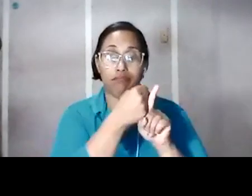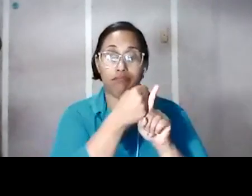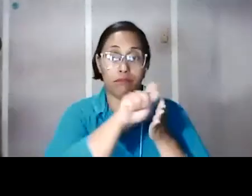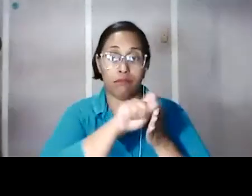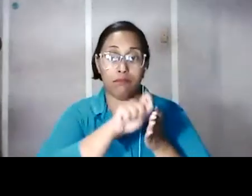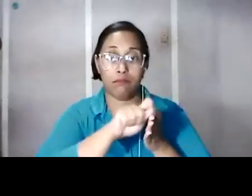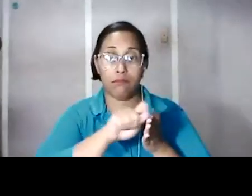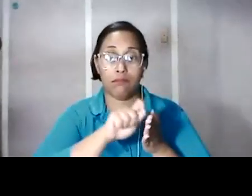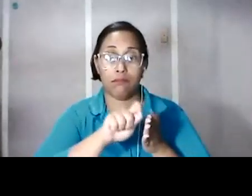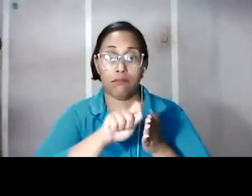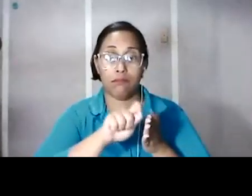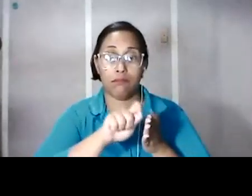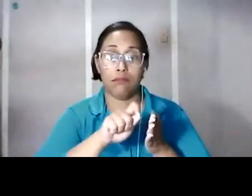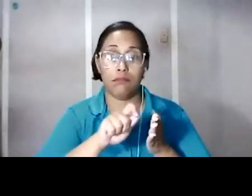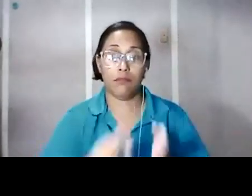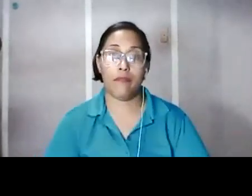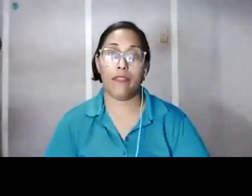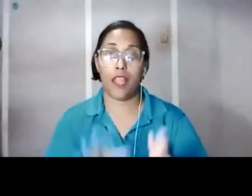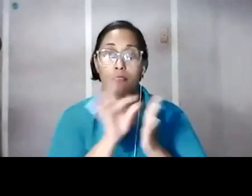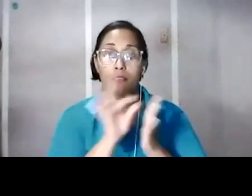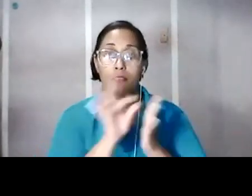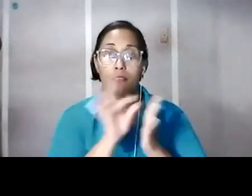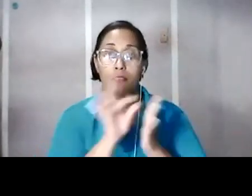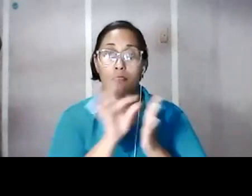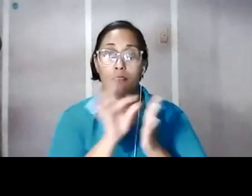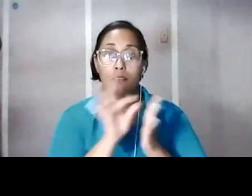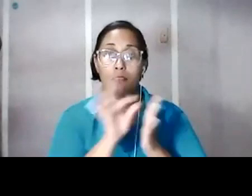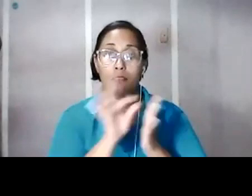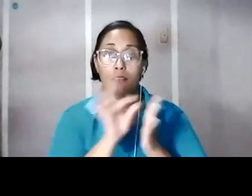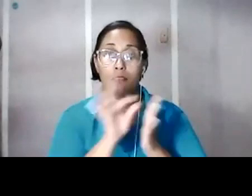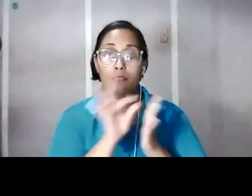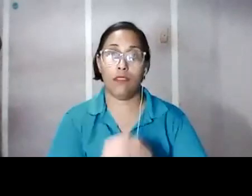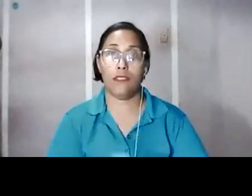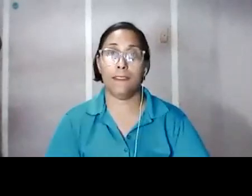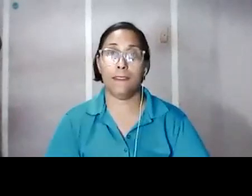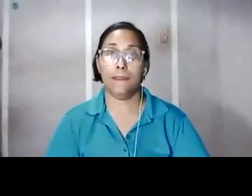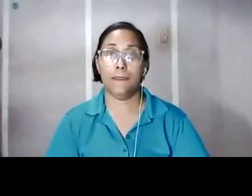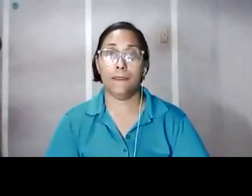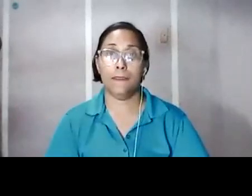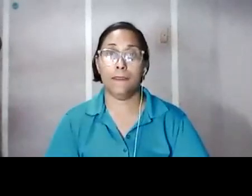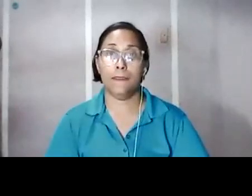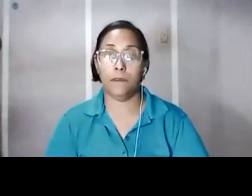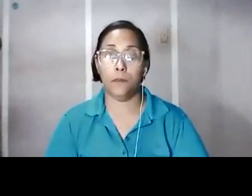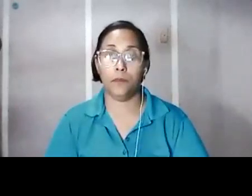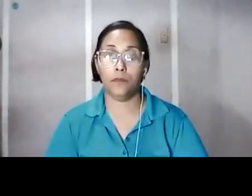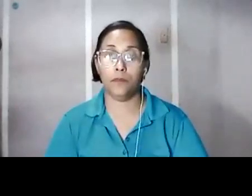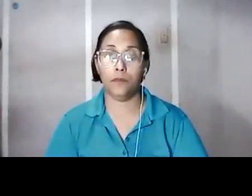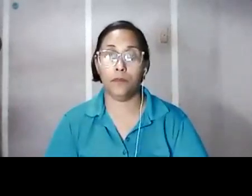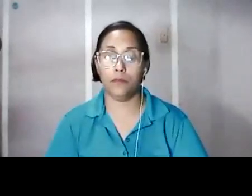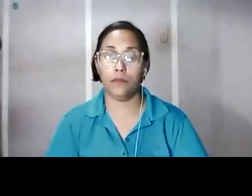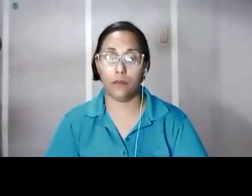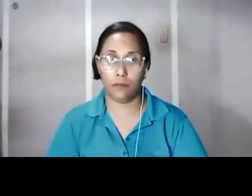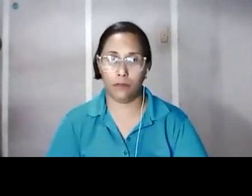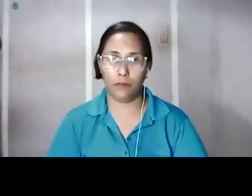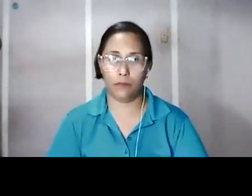he contabilizado y llevado y apuntado son de